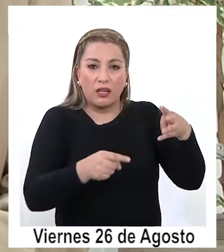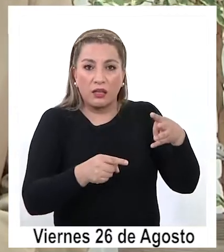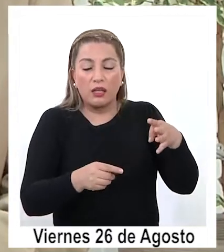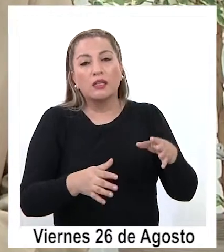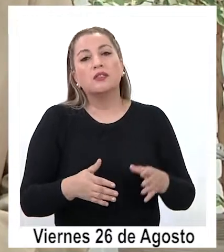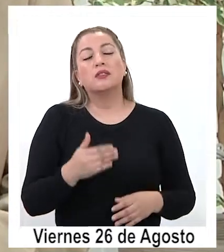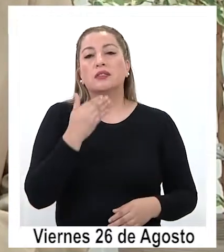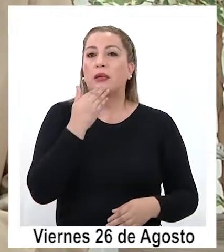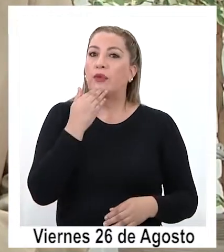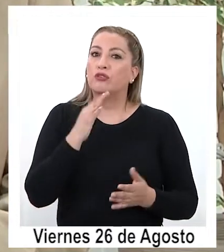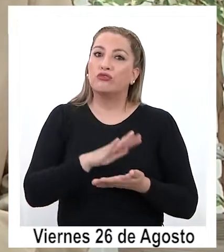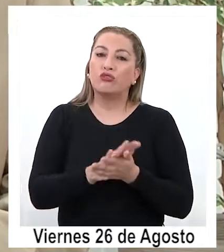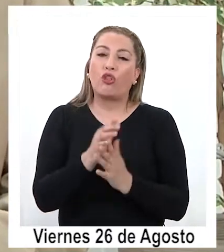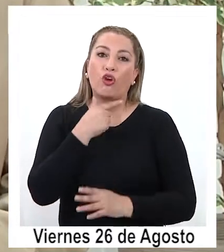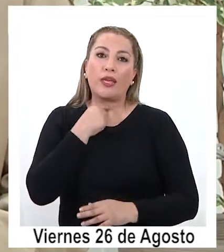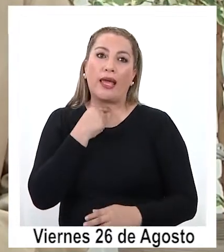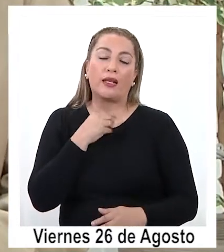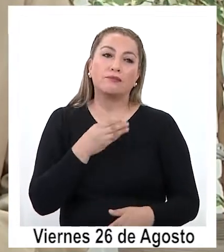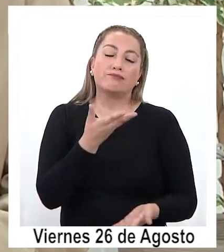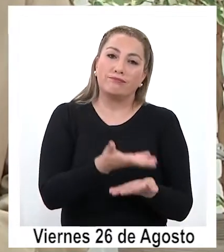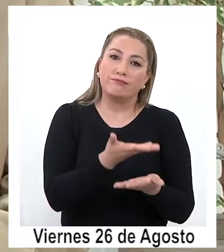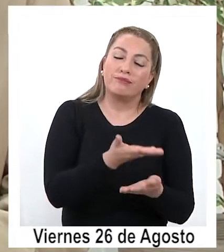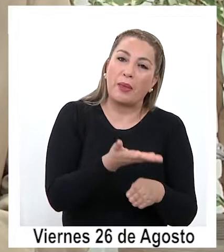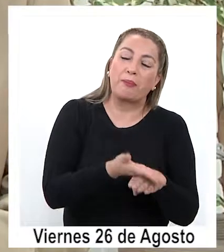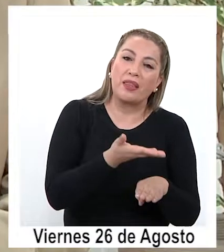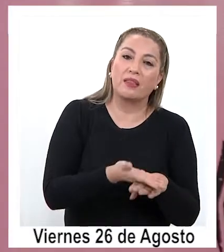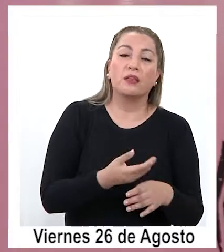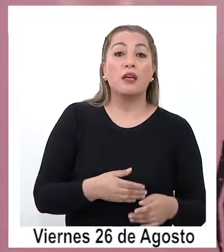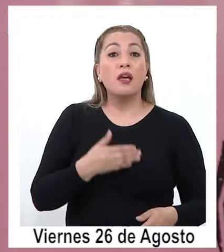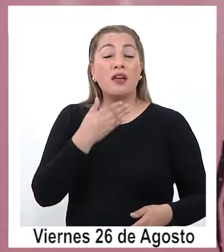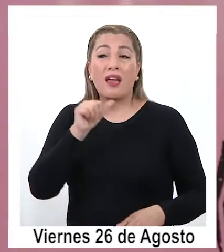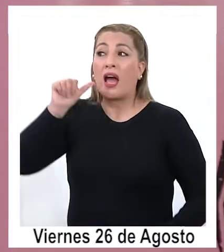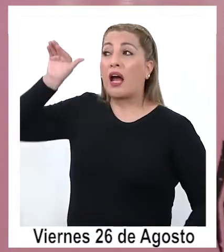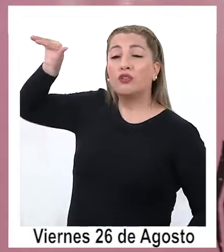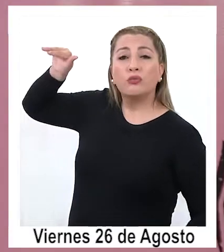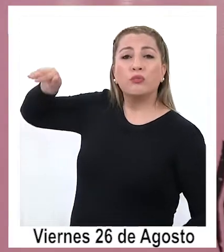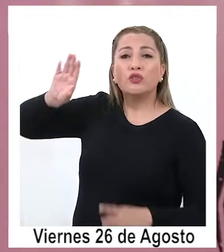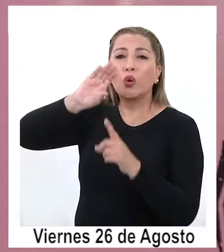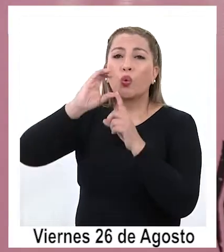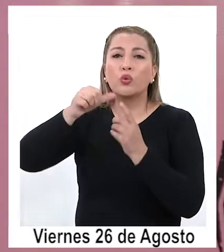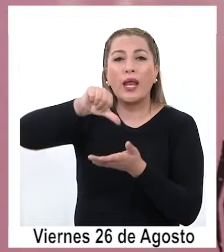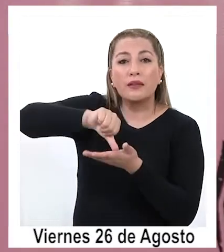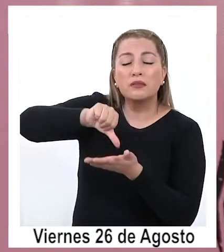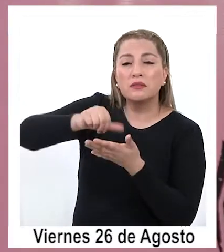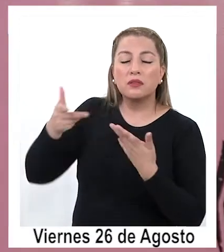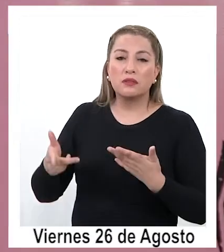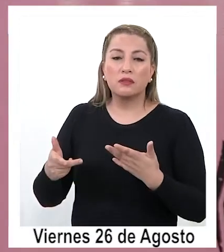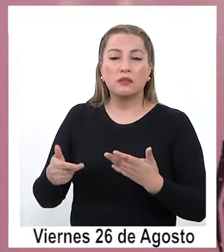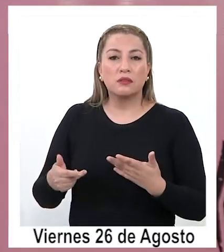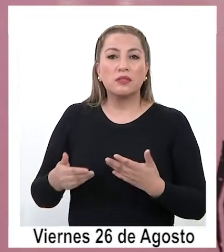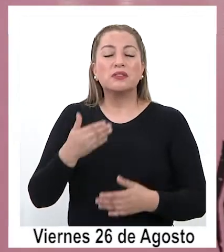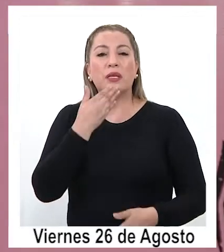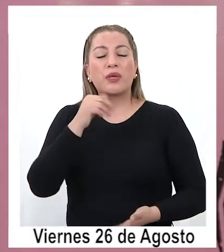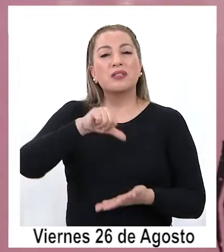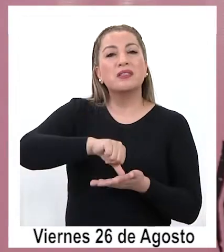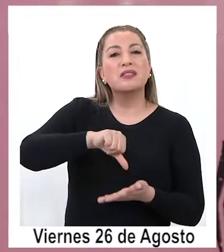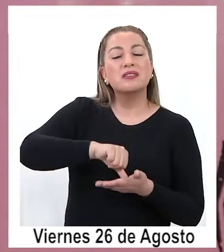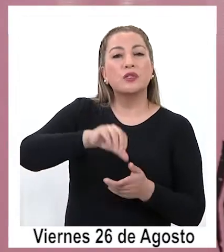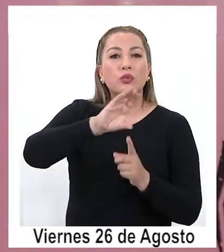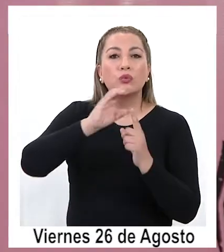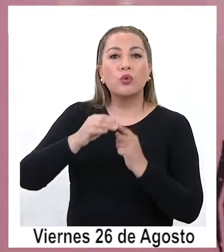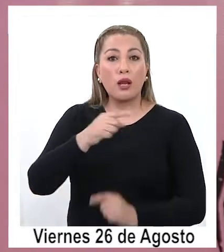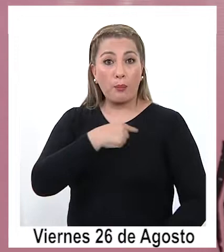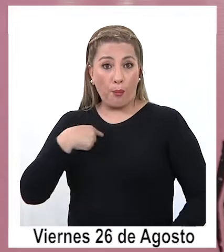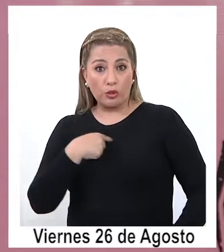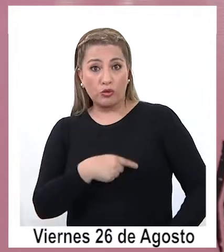una demanda tan alta, cierto y uno dice, bueno, tenemos el centro cultural de alto auspicio, cierto, que está impecable tenemos un centro cultural en Pozo Almonte